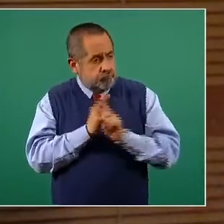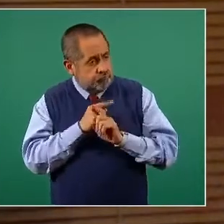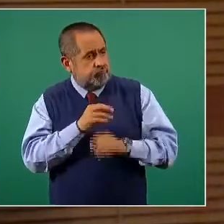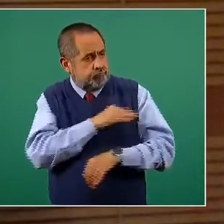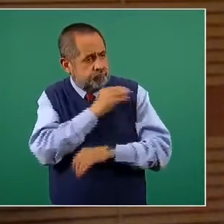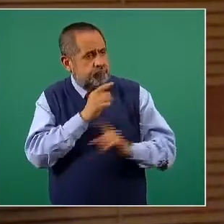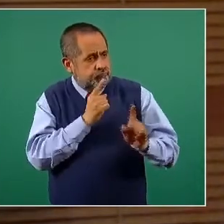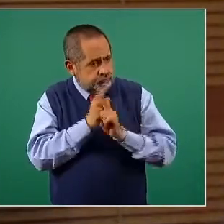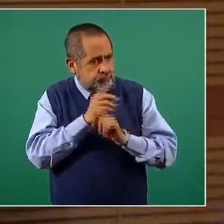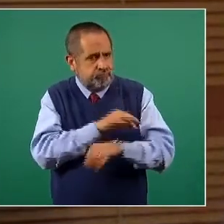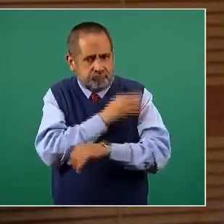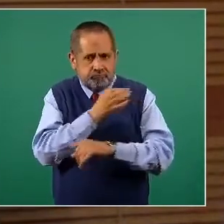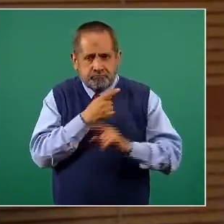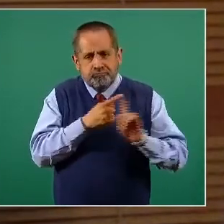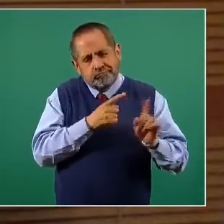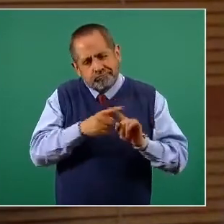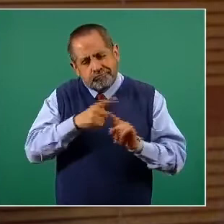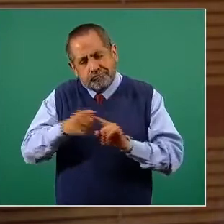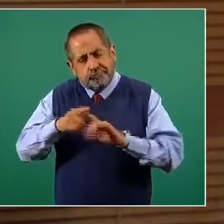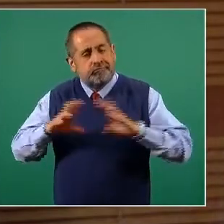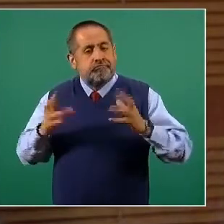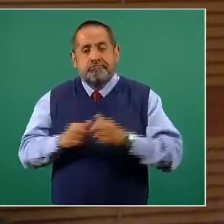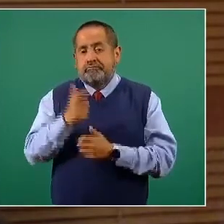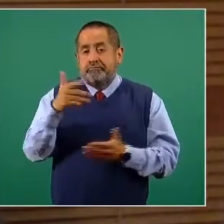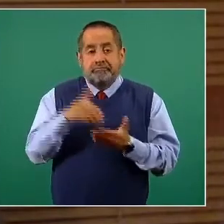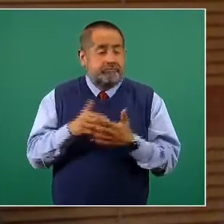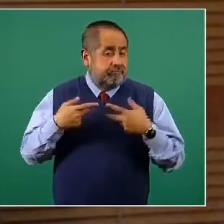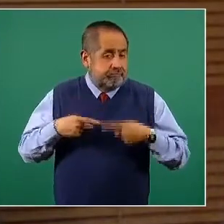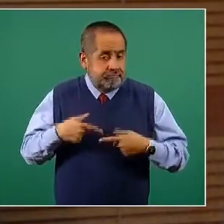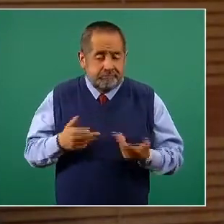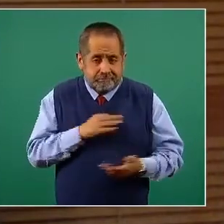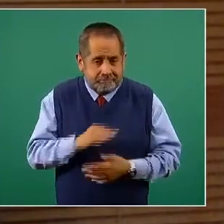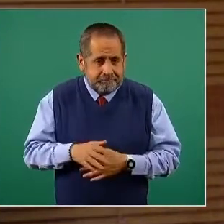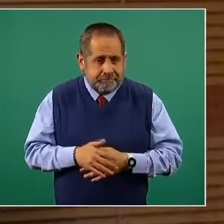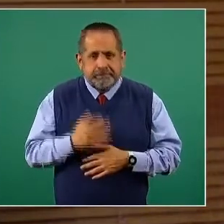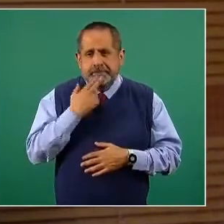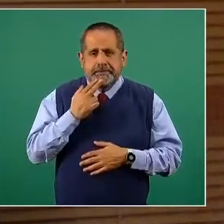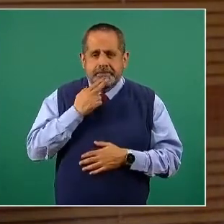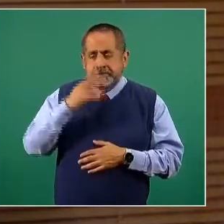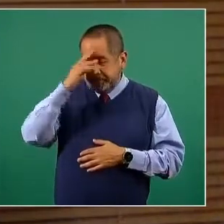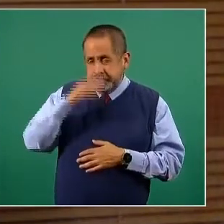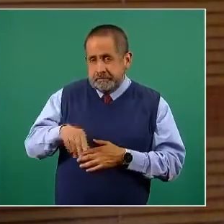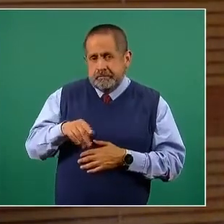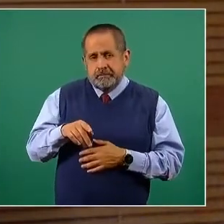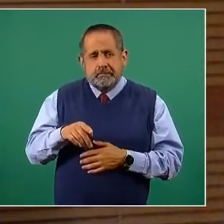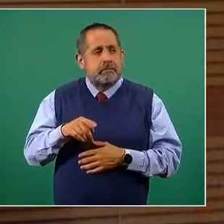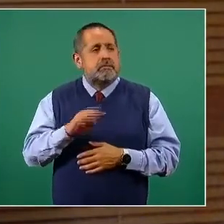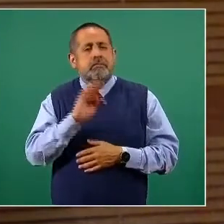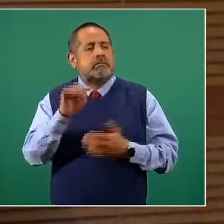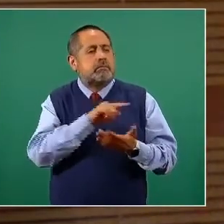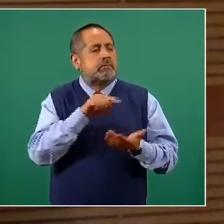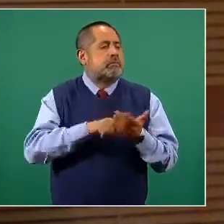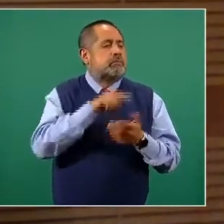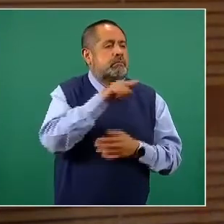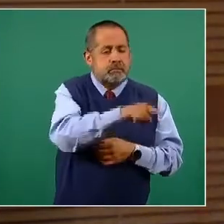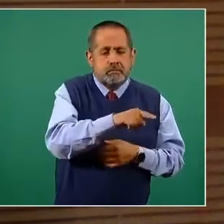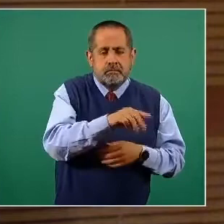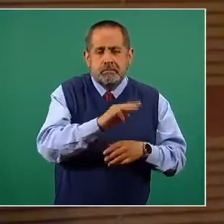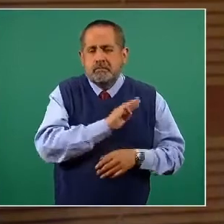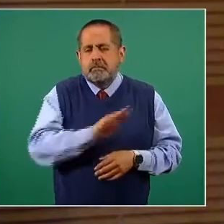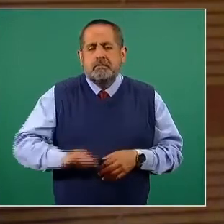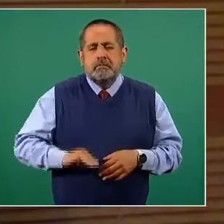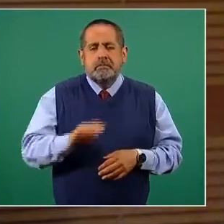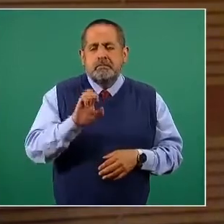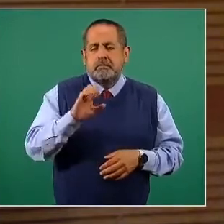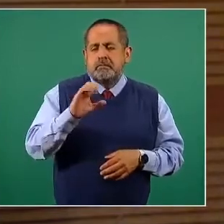vacunar, cosa que va a ser mucho más eficiente en aquellos lugares altamente poblados, como puede ser tanto el municipio de Ecatepec